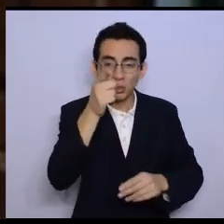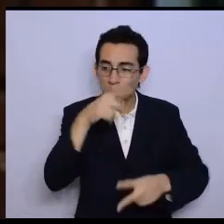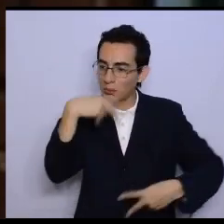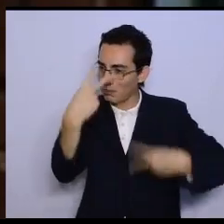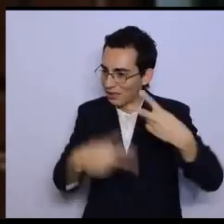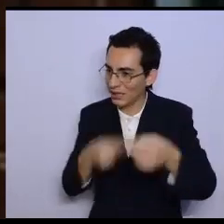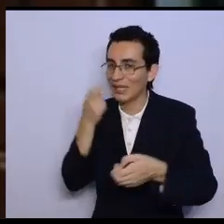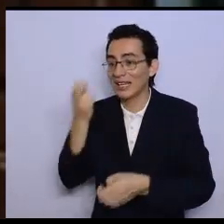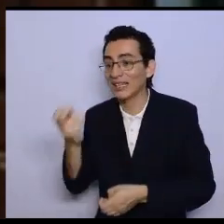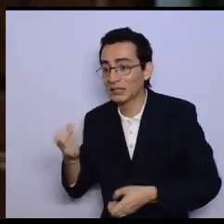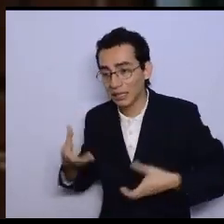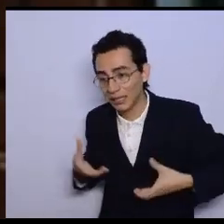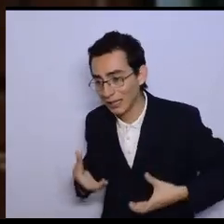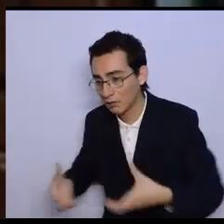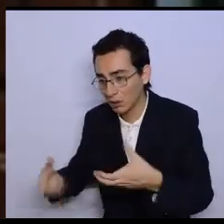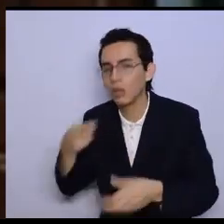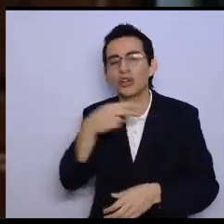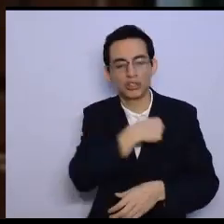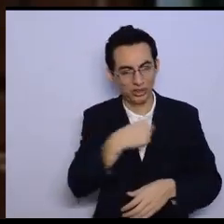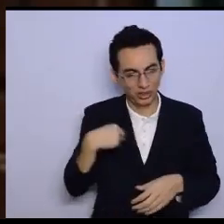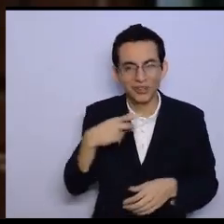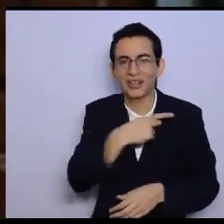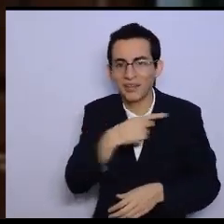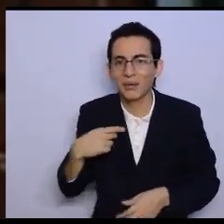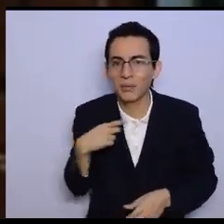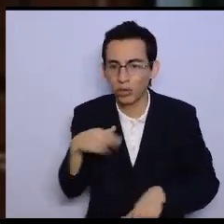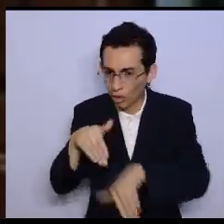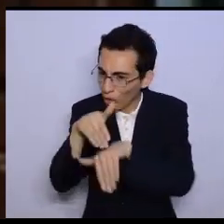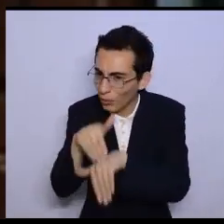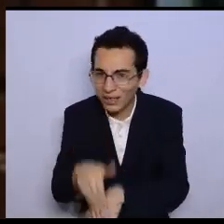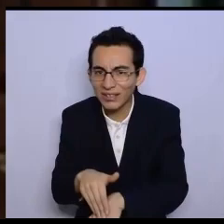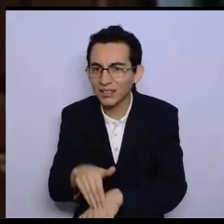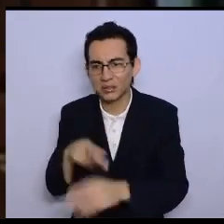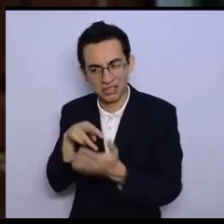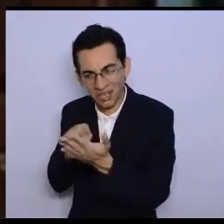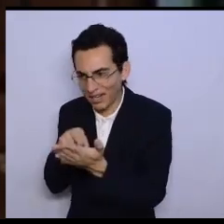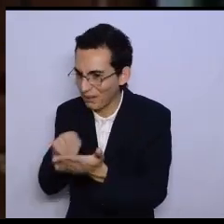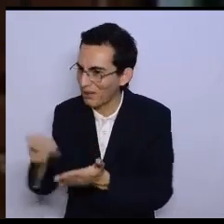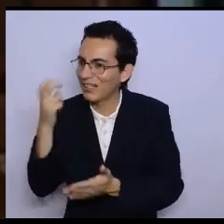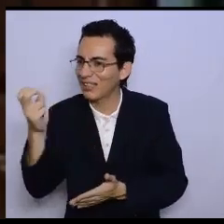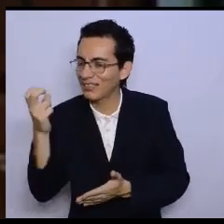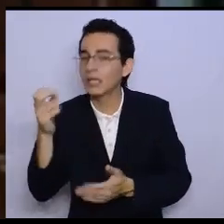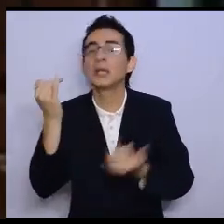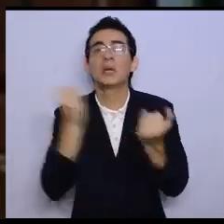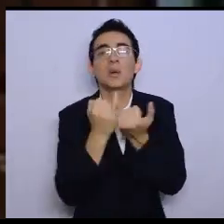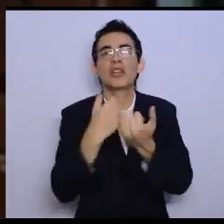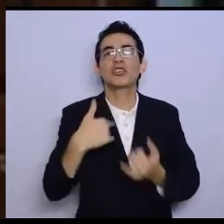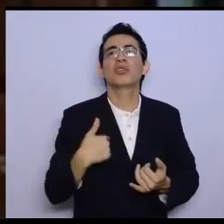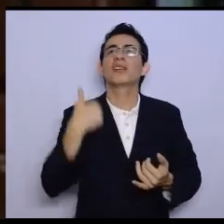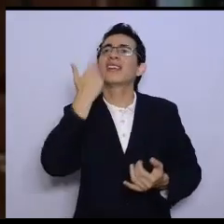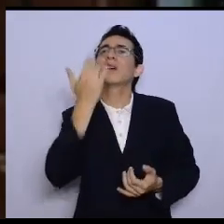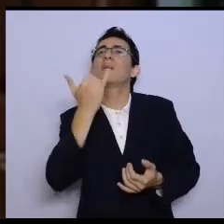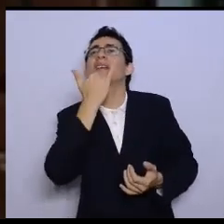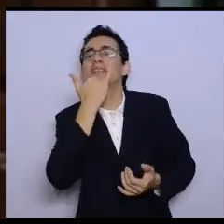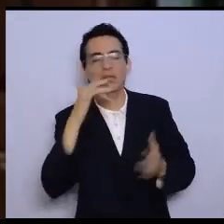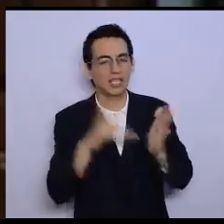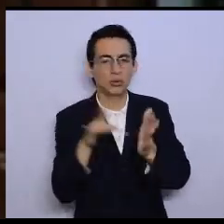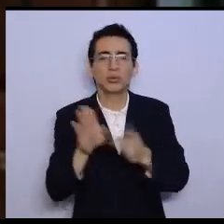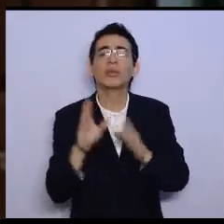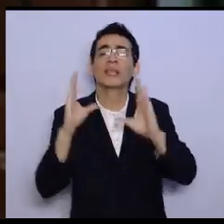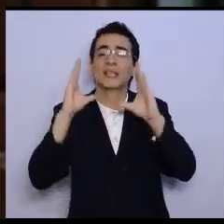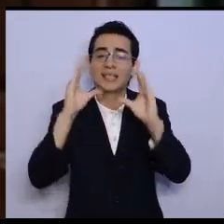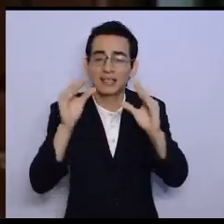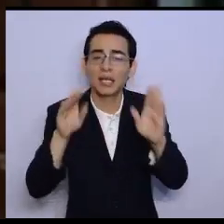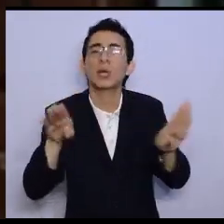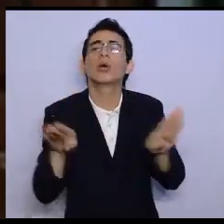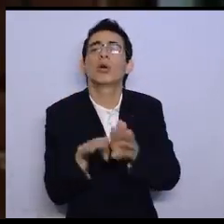Él quiere enseñarte a perdonar, te va a guiar por la senda del perdón. Pero fíjense, curiosamente o paradójicamente,